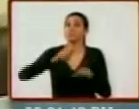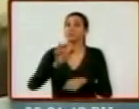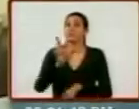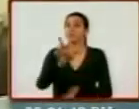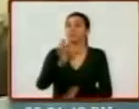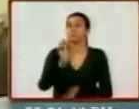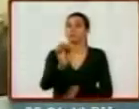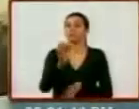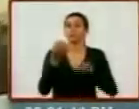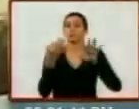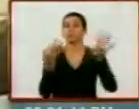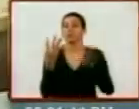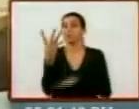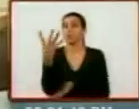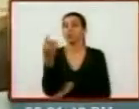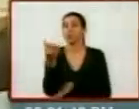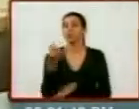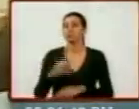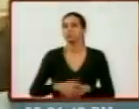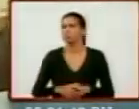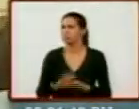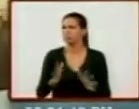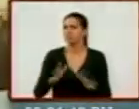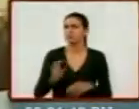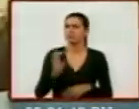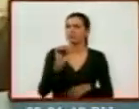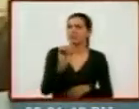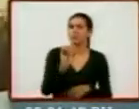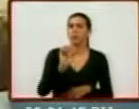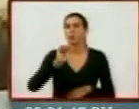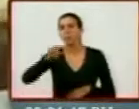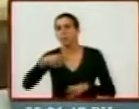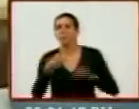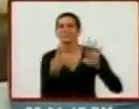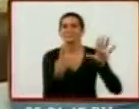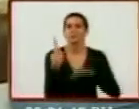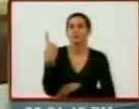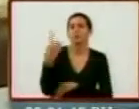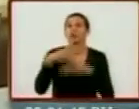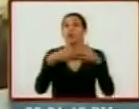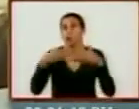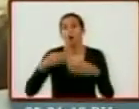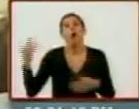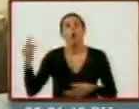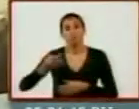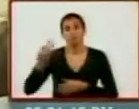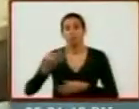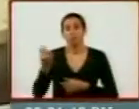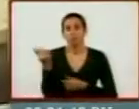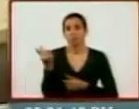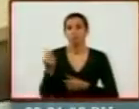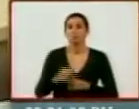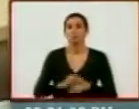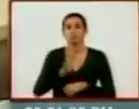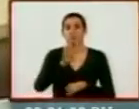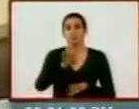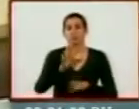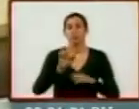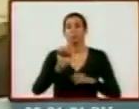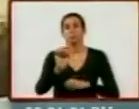3,84 bolívares es decir 0,61 dólares en origen 3,84